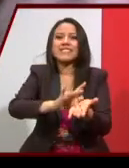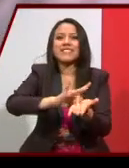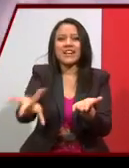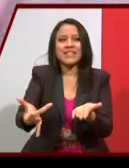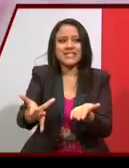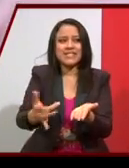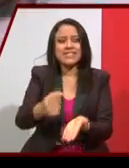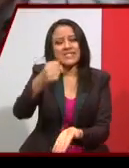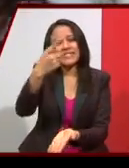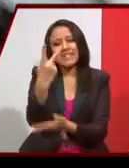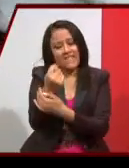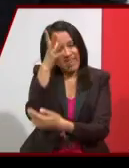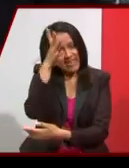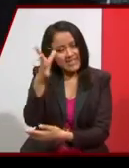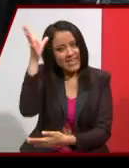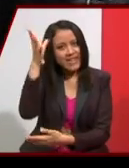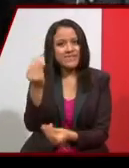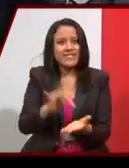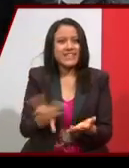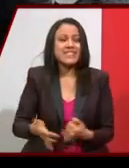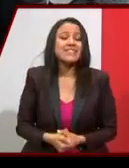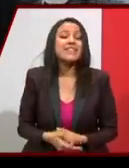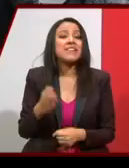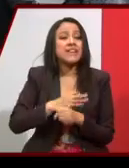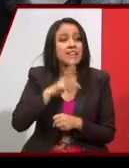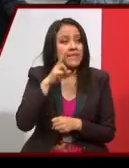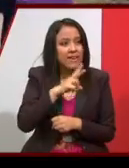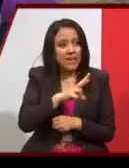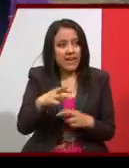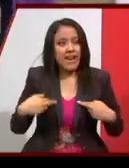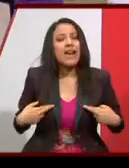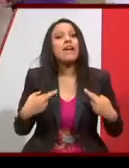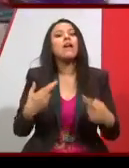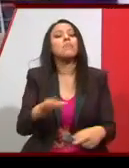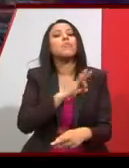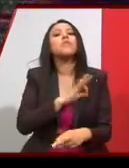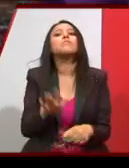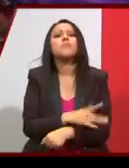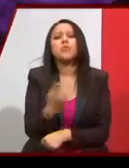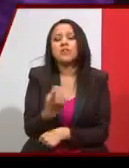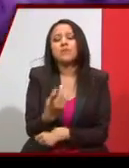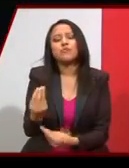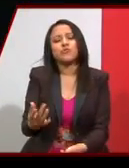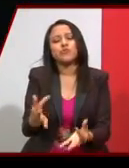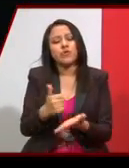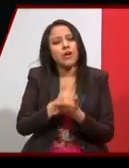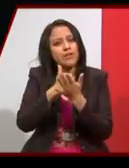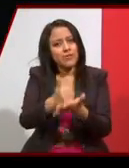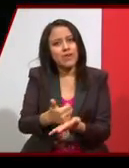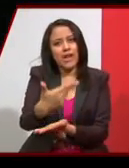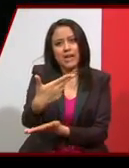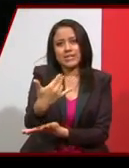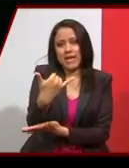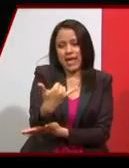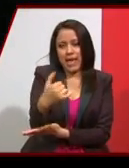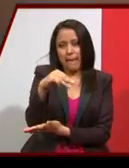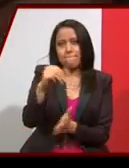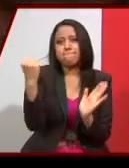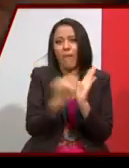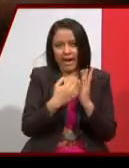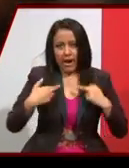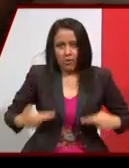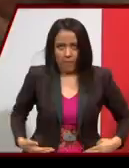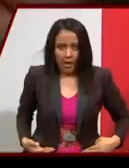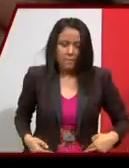¡Gracias, Carolina! En esta ocasión, el donativo fue posible gracias a la solidaridad de H&M. Y así como